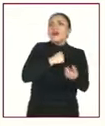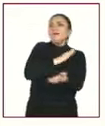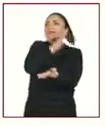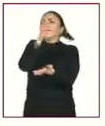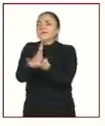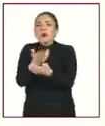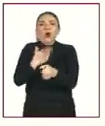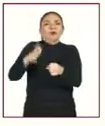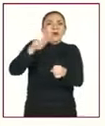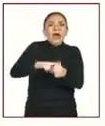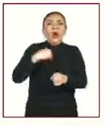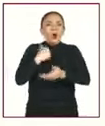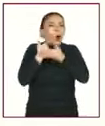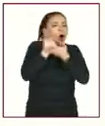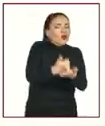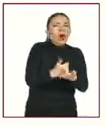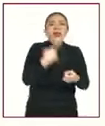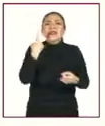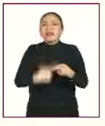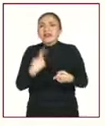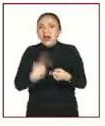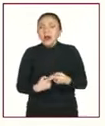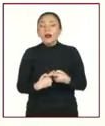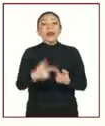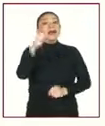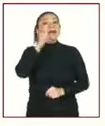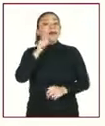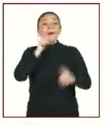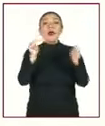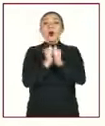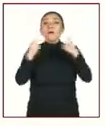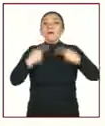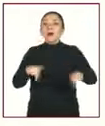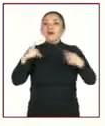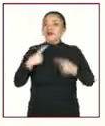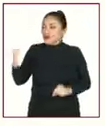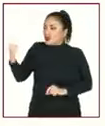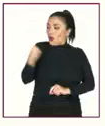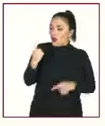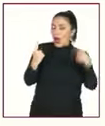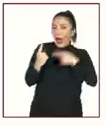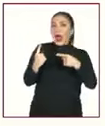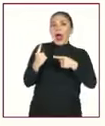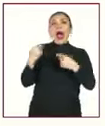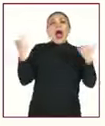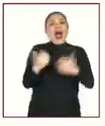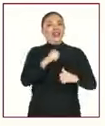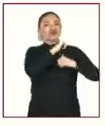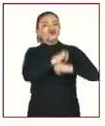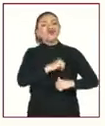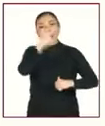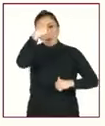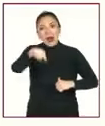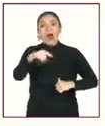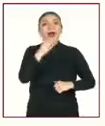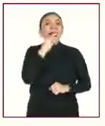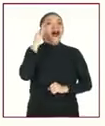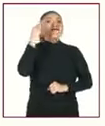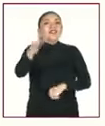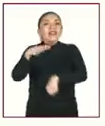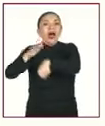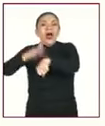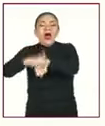ayudar, tener siempre una persona que sea la encargada de avisar